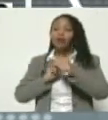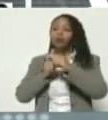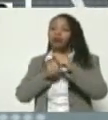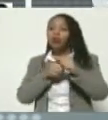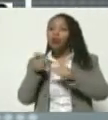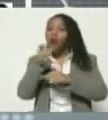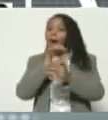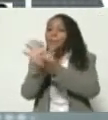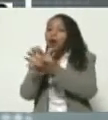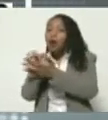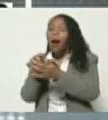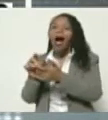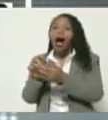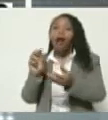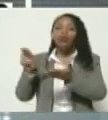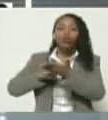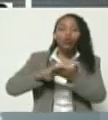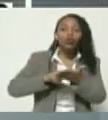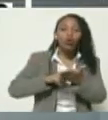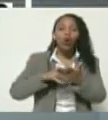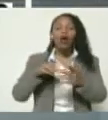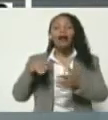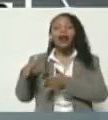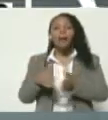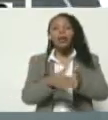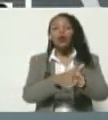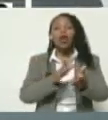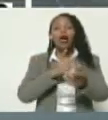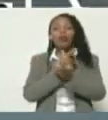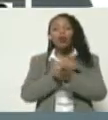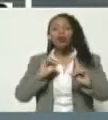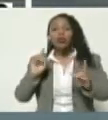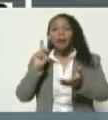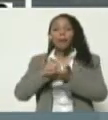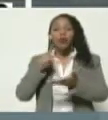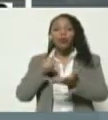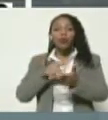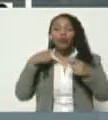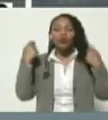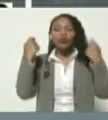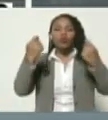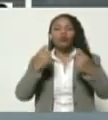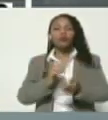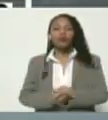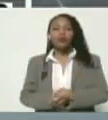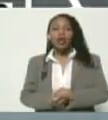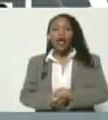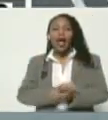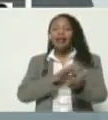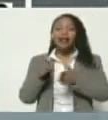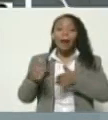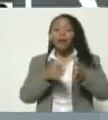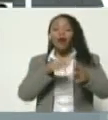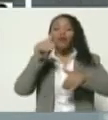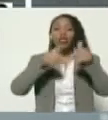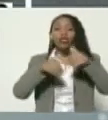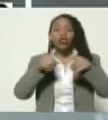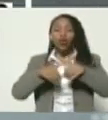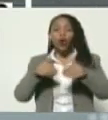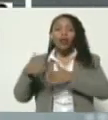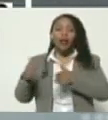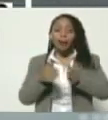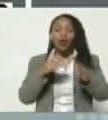en el camino de la democracia, en el camino de la participación popular, en el camino del voto. El camino es el